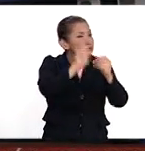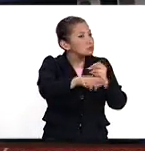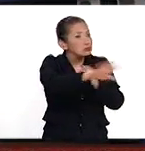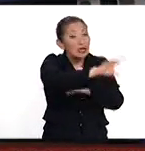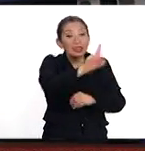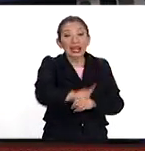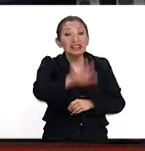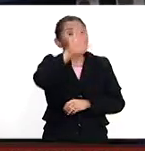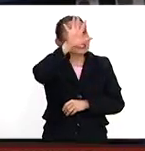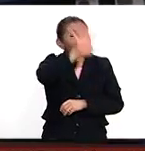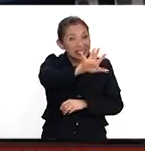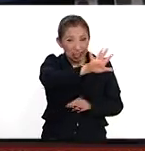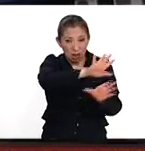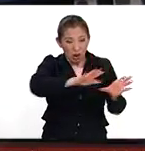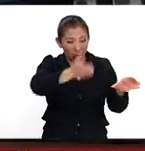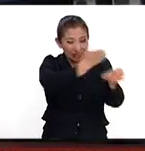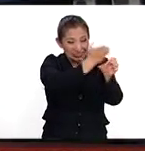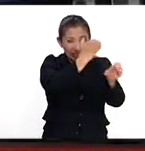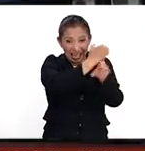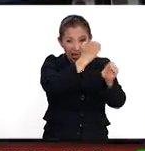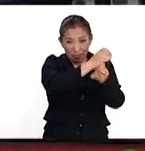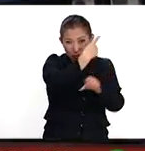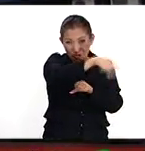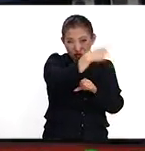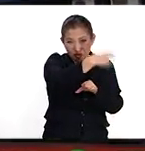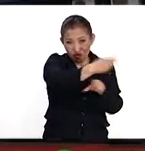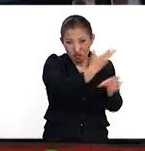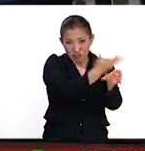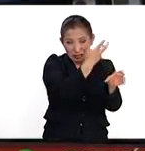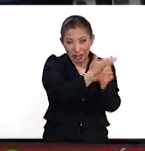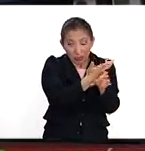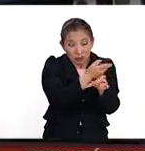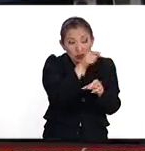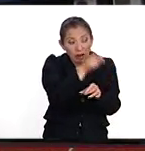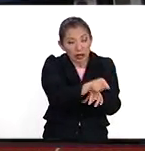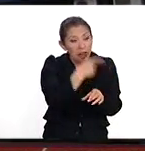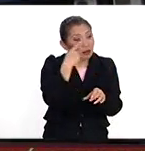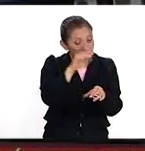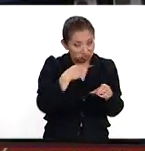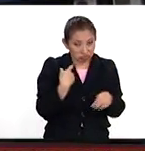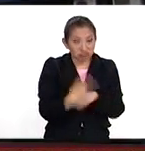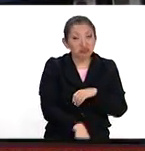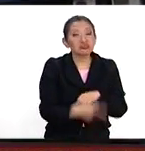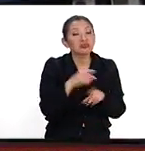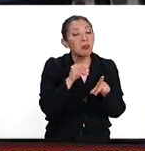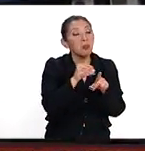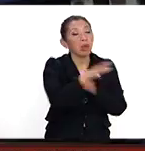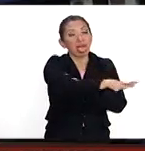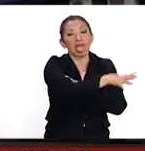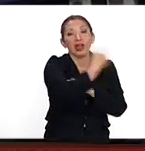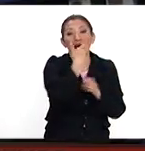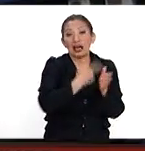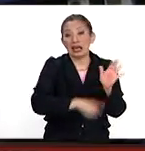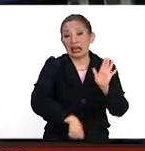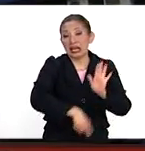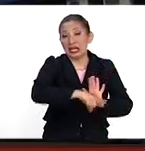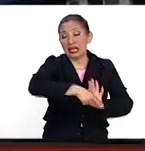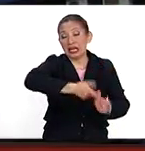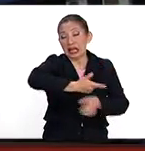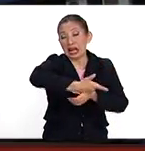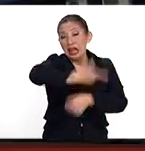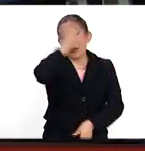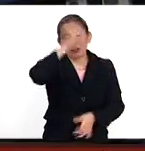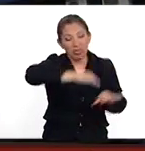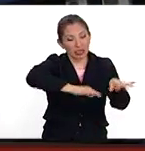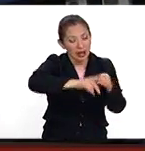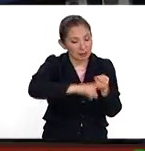que 35 de los 50, Omar, sufrirían un golpe brutal. Y eso se traduce en empleo,